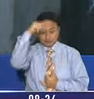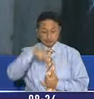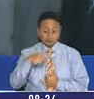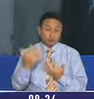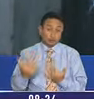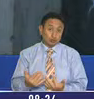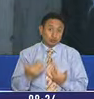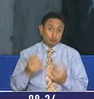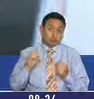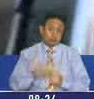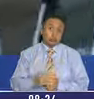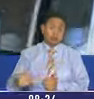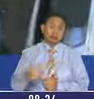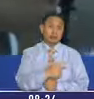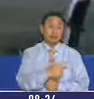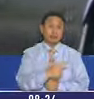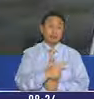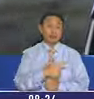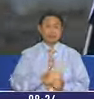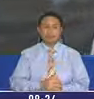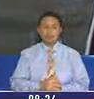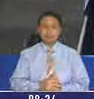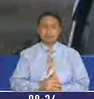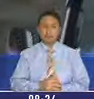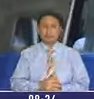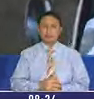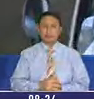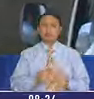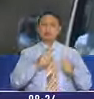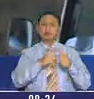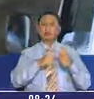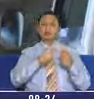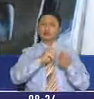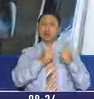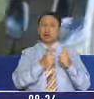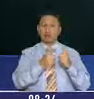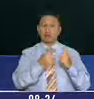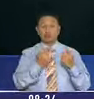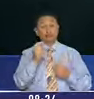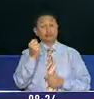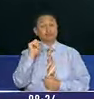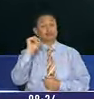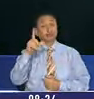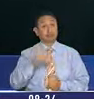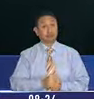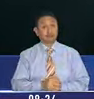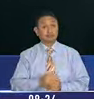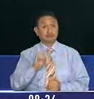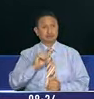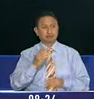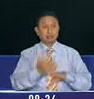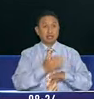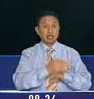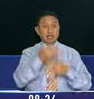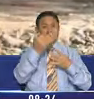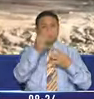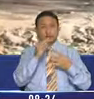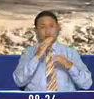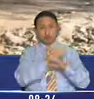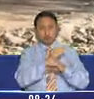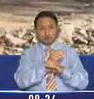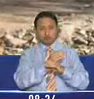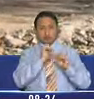que implica, además de buenas intenciones, una serie de cambios de alto costo, mismos que deberán ser muy bien presupuestados